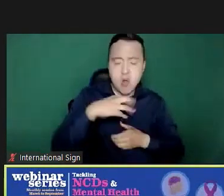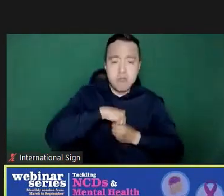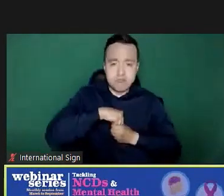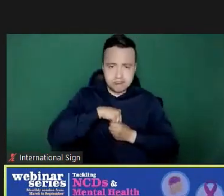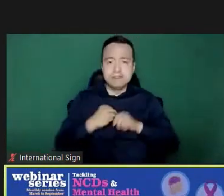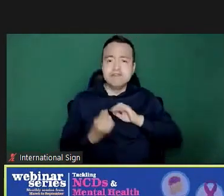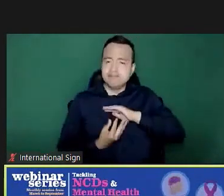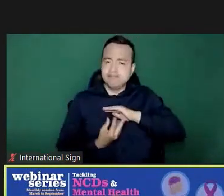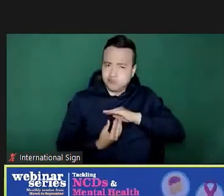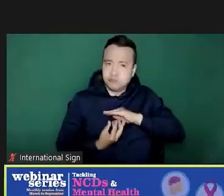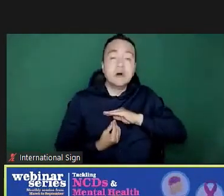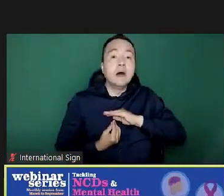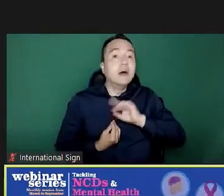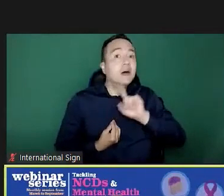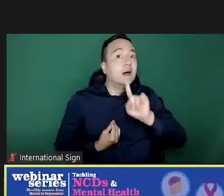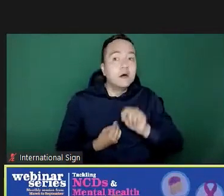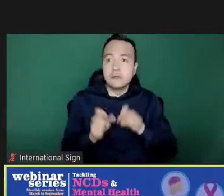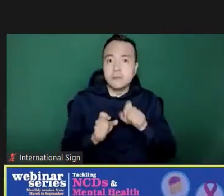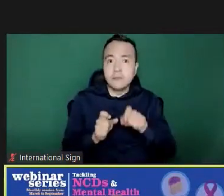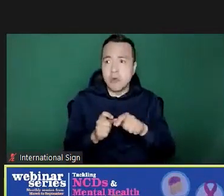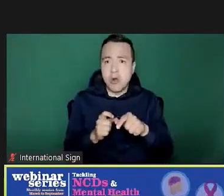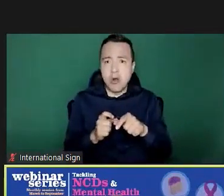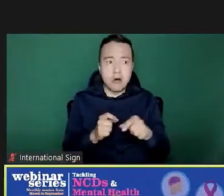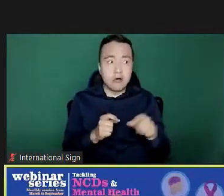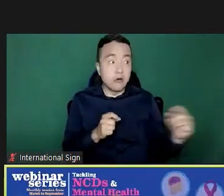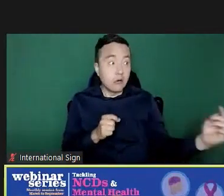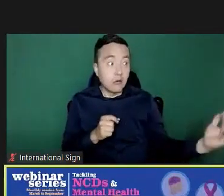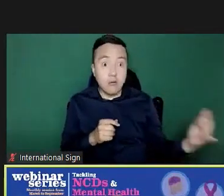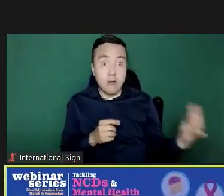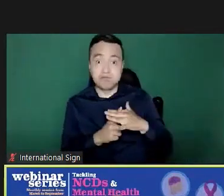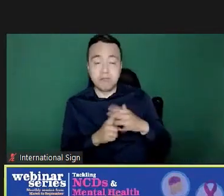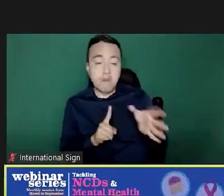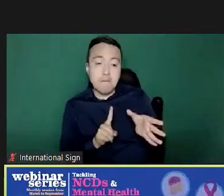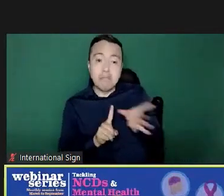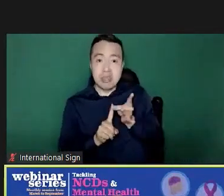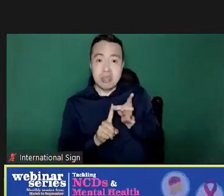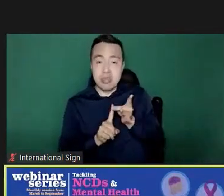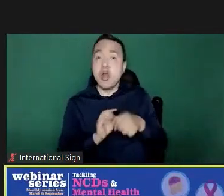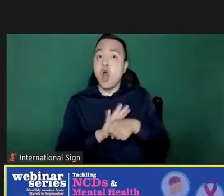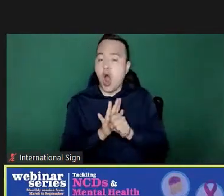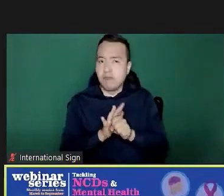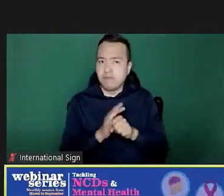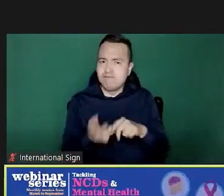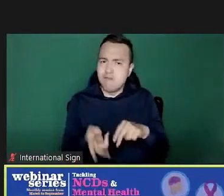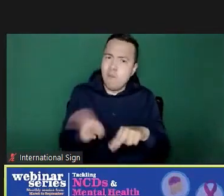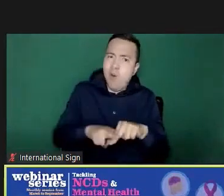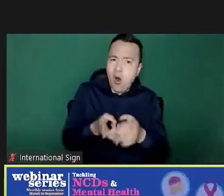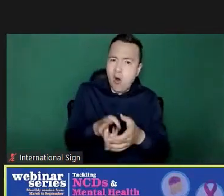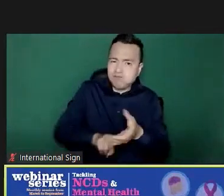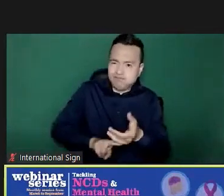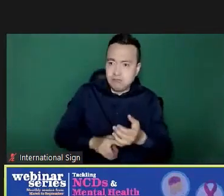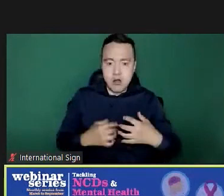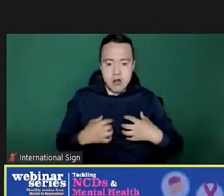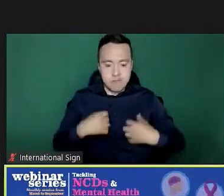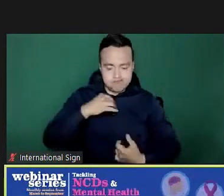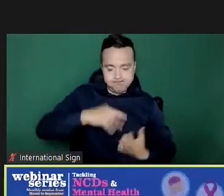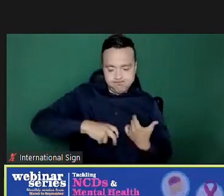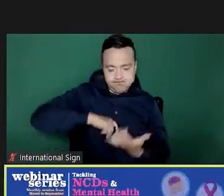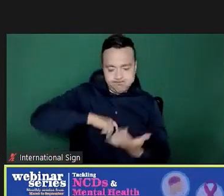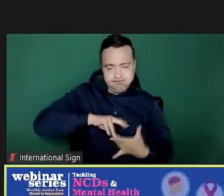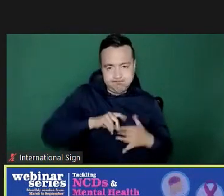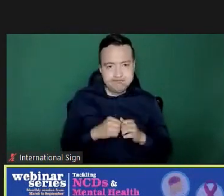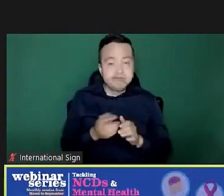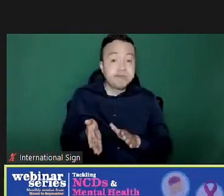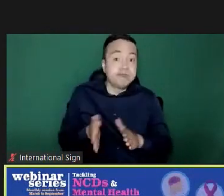riesgo de mortalidad. Hay un mayor riesgo de hospitalización y también sabemos que además de las enfermedades no transmisibles y las condiciones